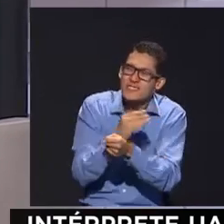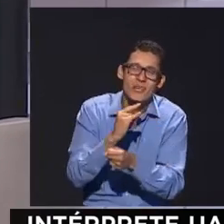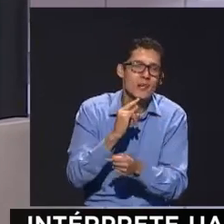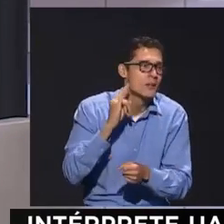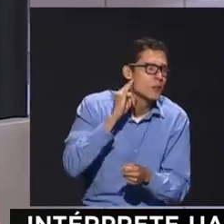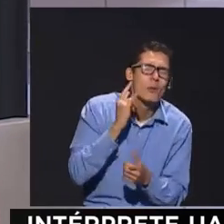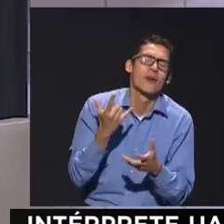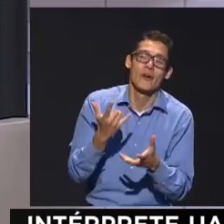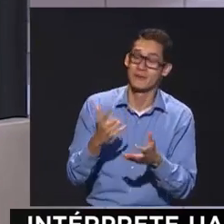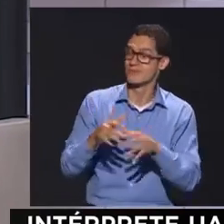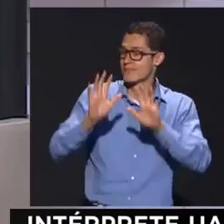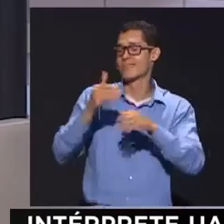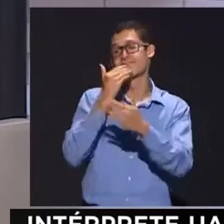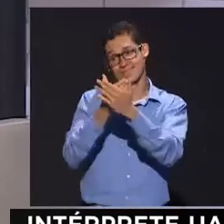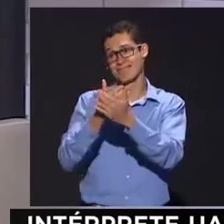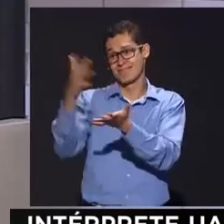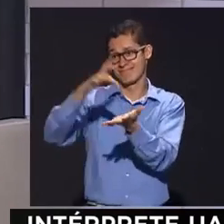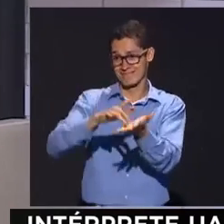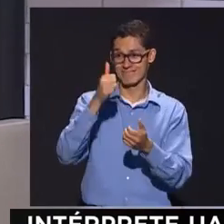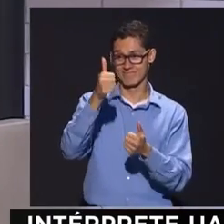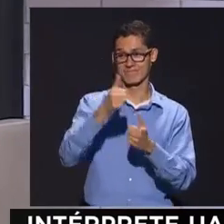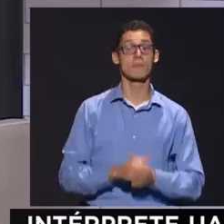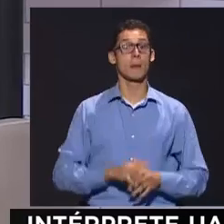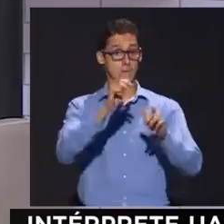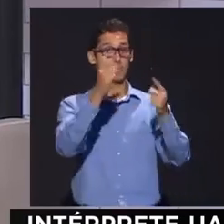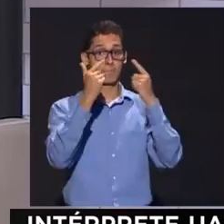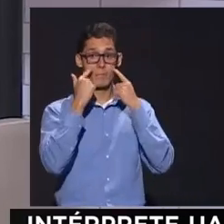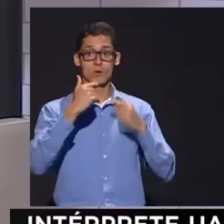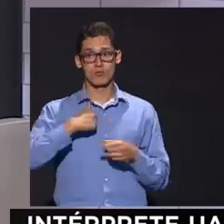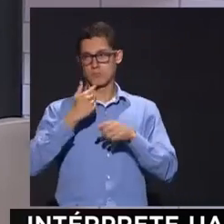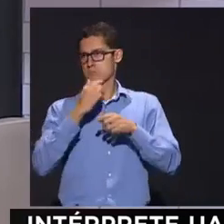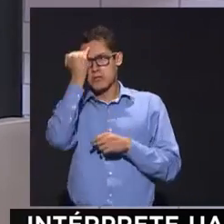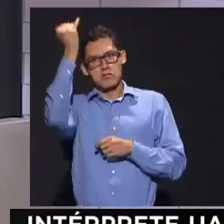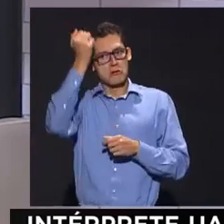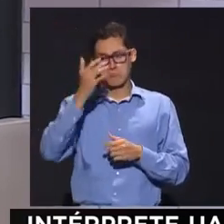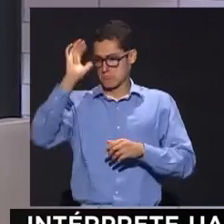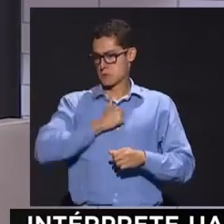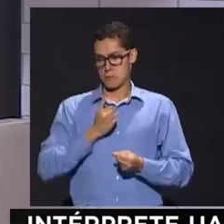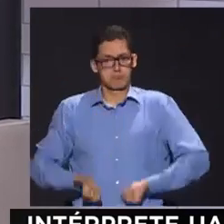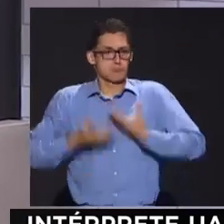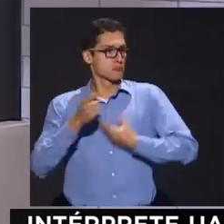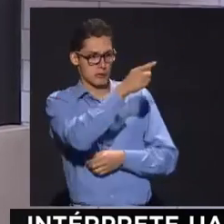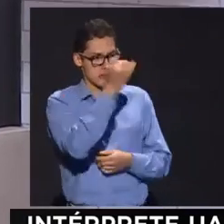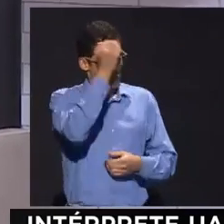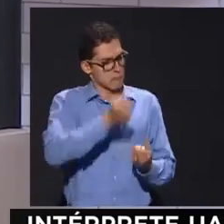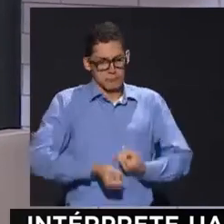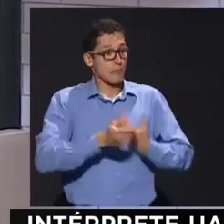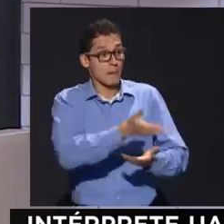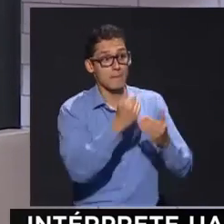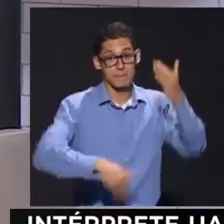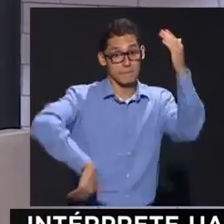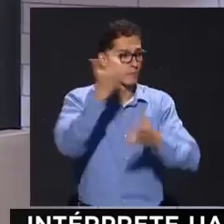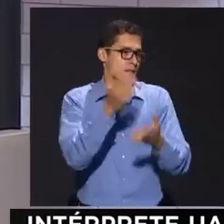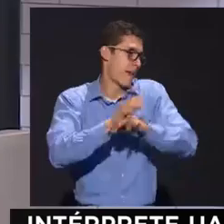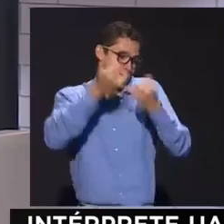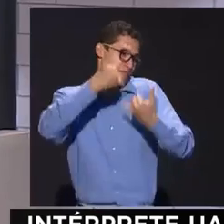despidámonos con otro sonido ahora tú inventas yo invento yo con dos notas y tú con una una listo empezamos y con